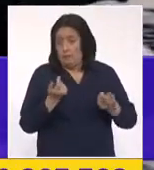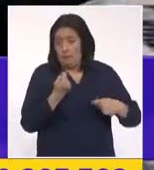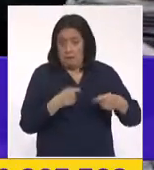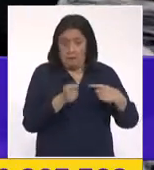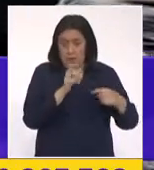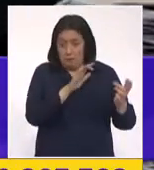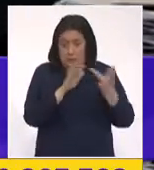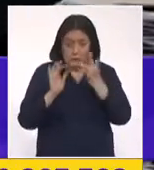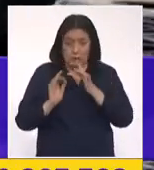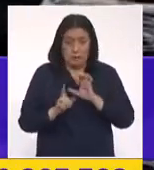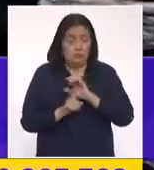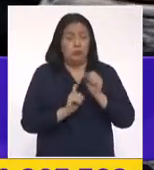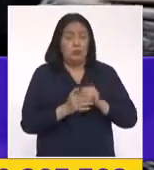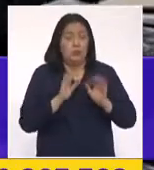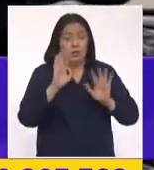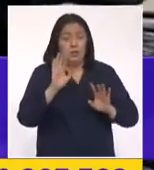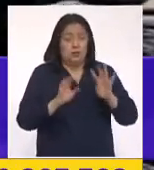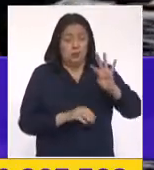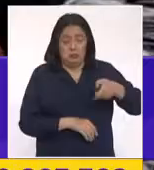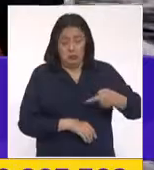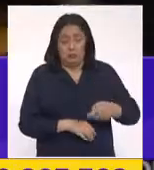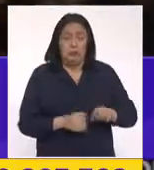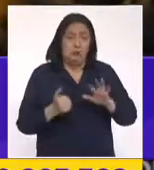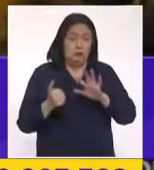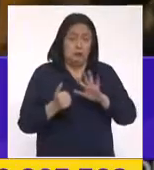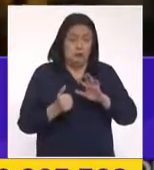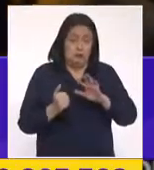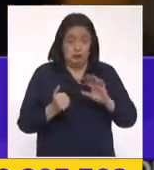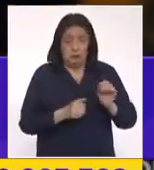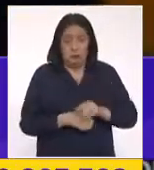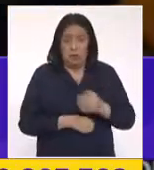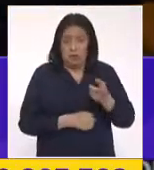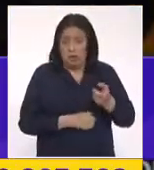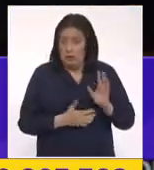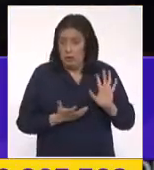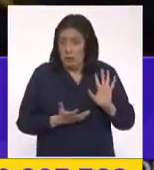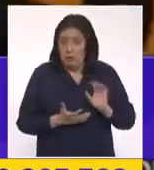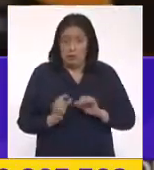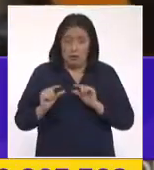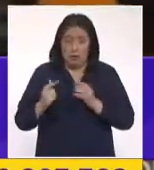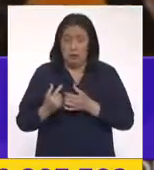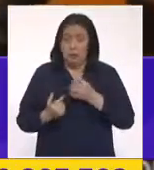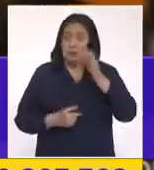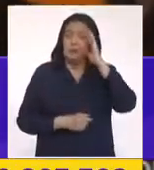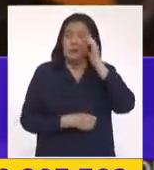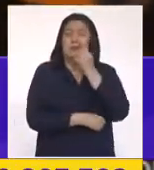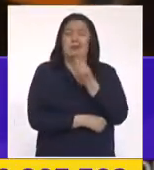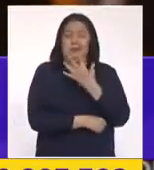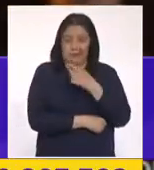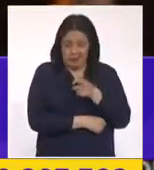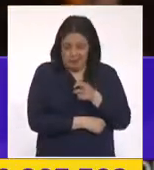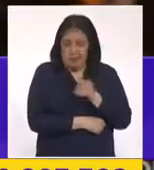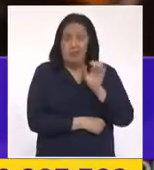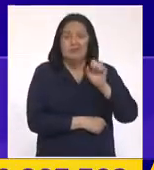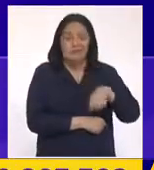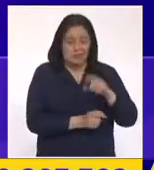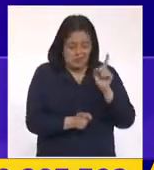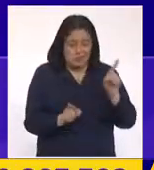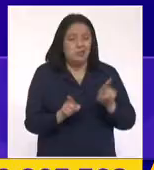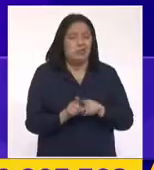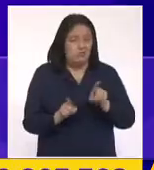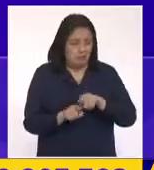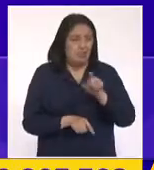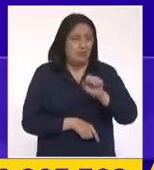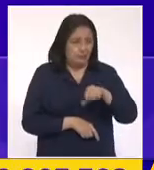través de las redes sociales, 14,600 nuevos soles. Por el modus operandi, la policía está convencida que se trataría de los mismos